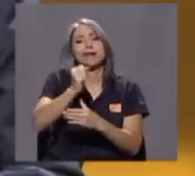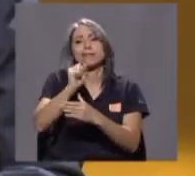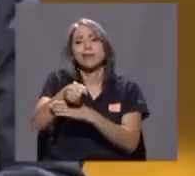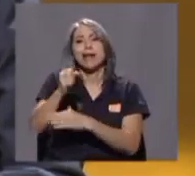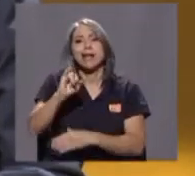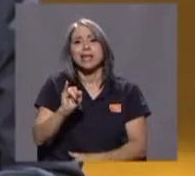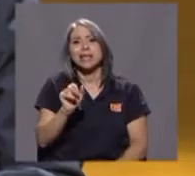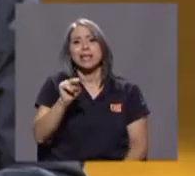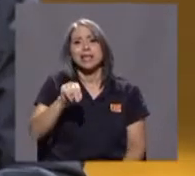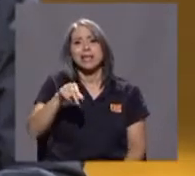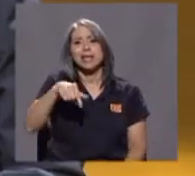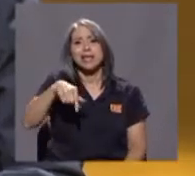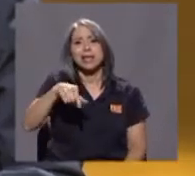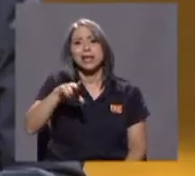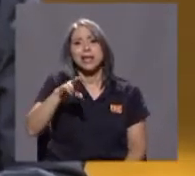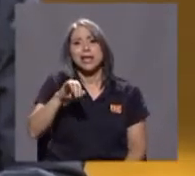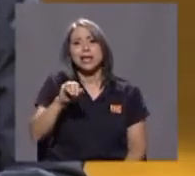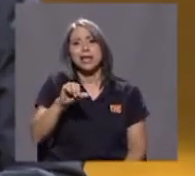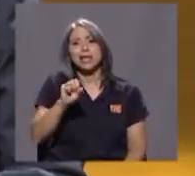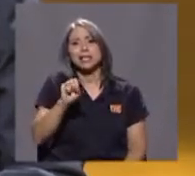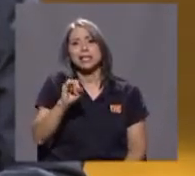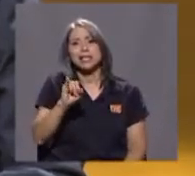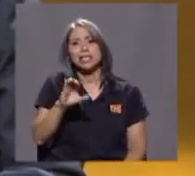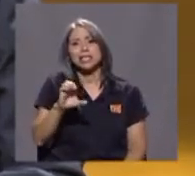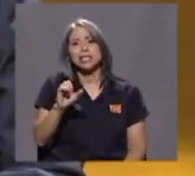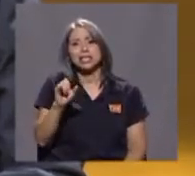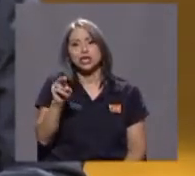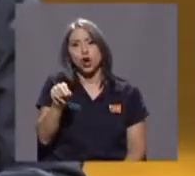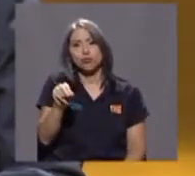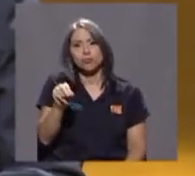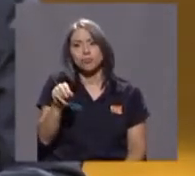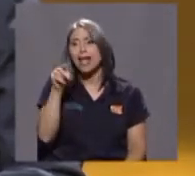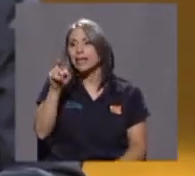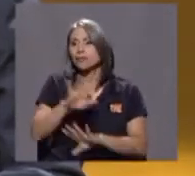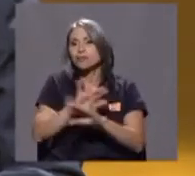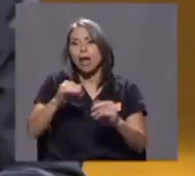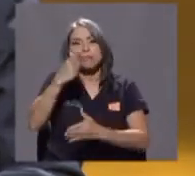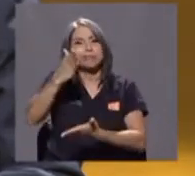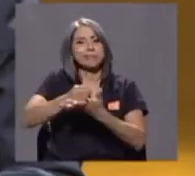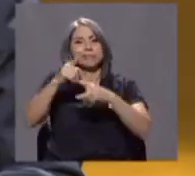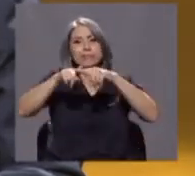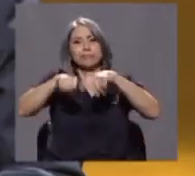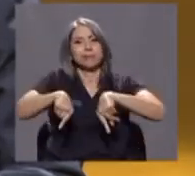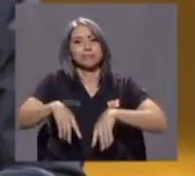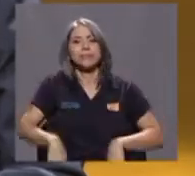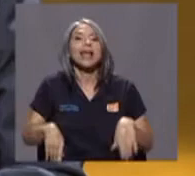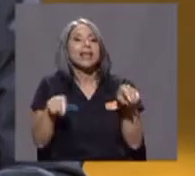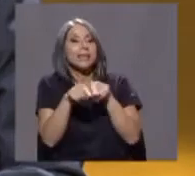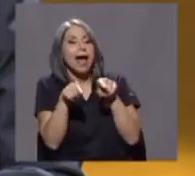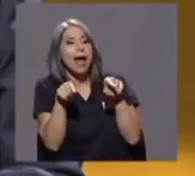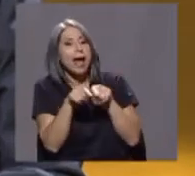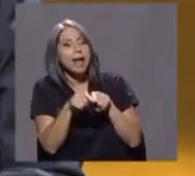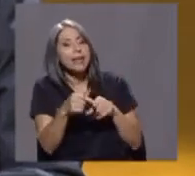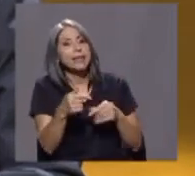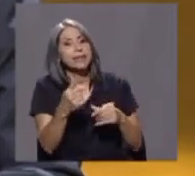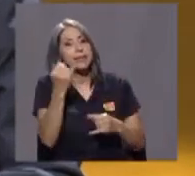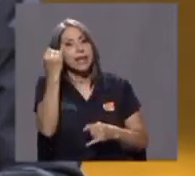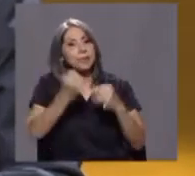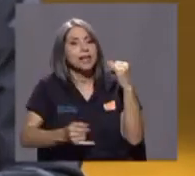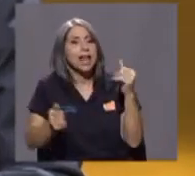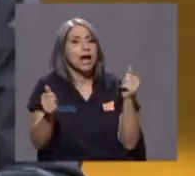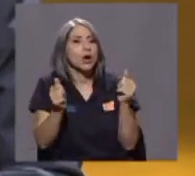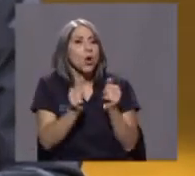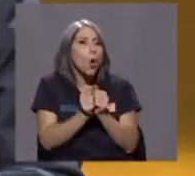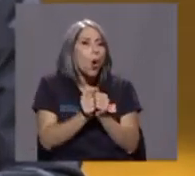es fundamental. Entender eso. Además se terminan con todos los tratos